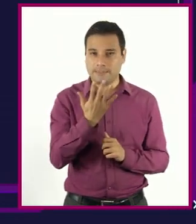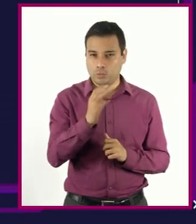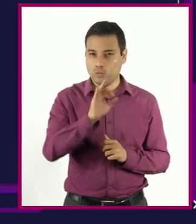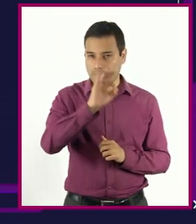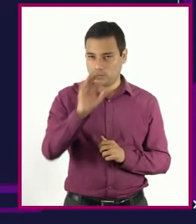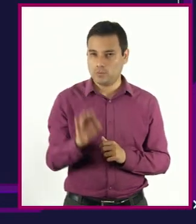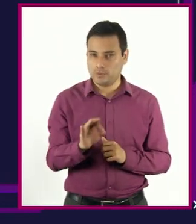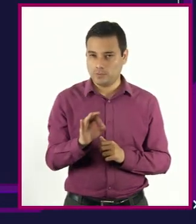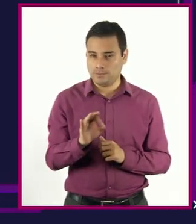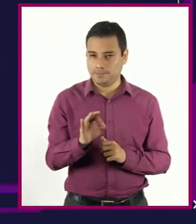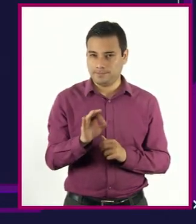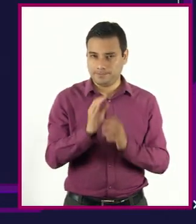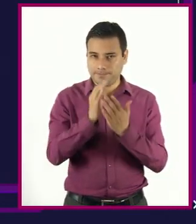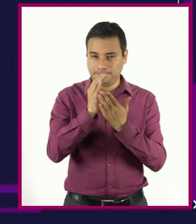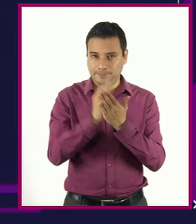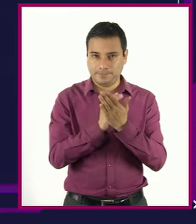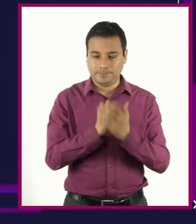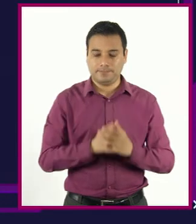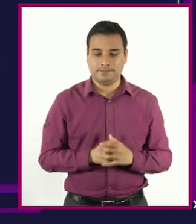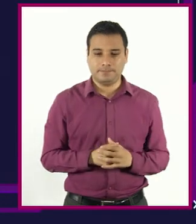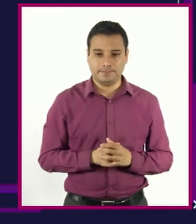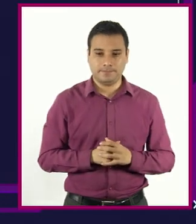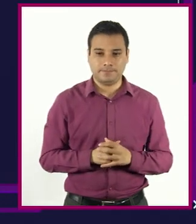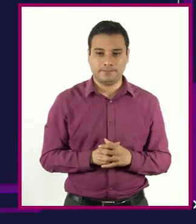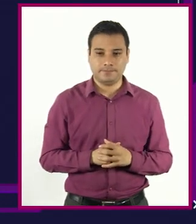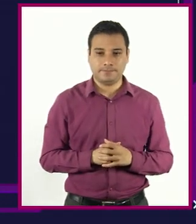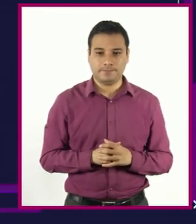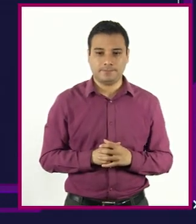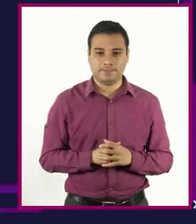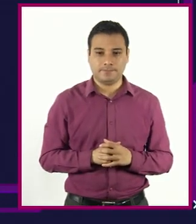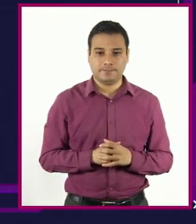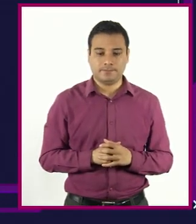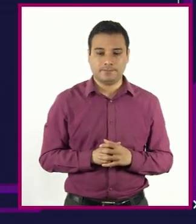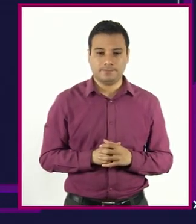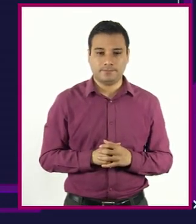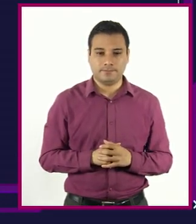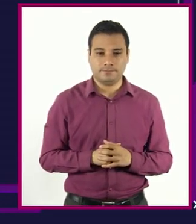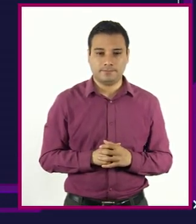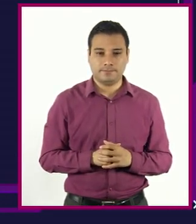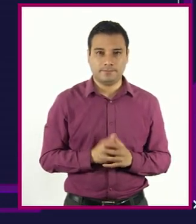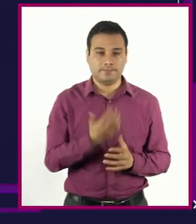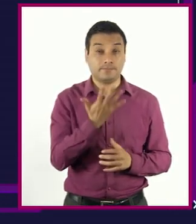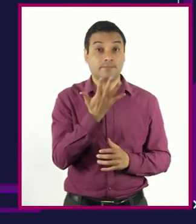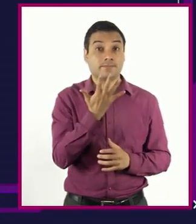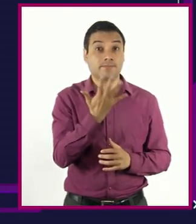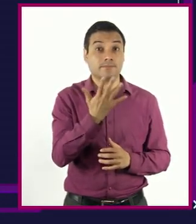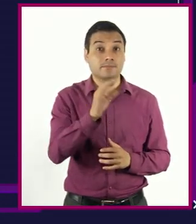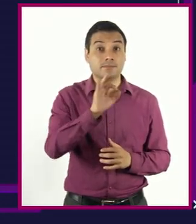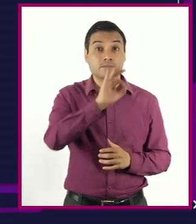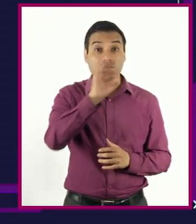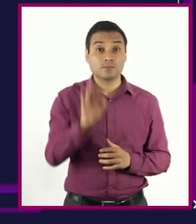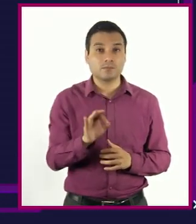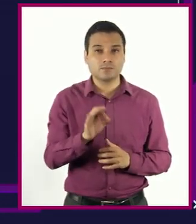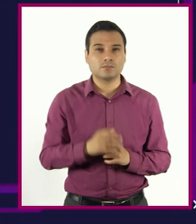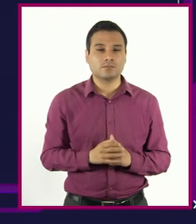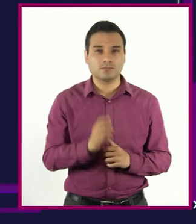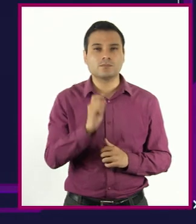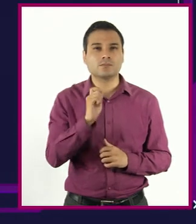5%. De las operaciones, se obtiene el valor de 5% equivalente